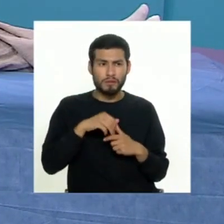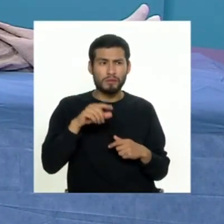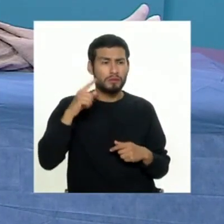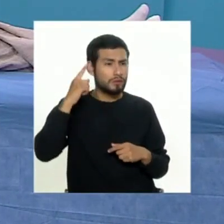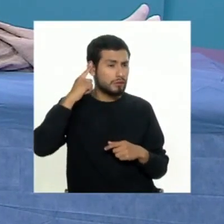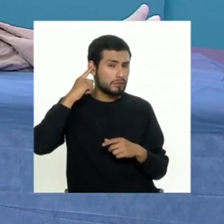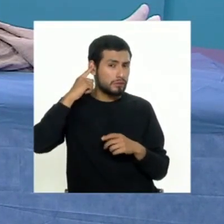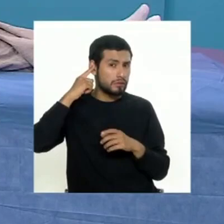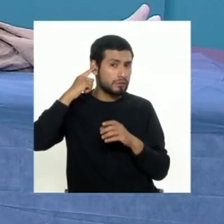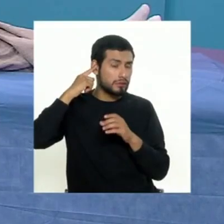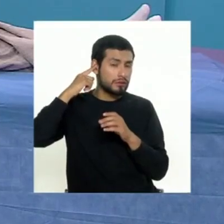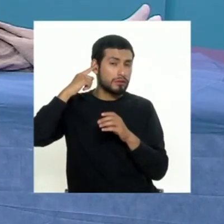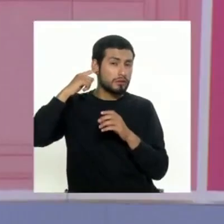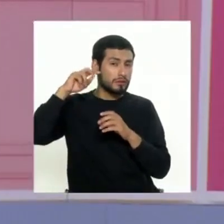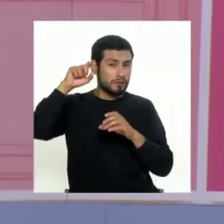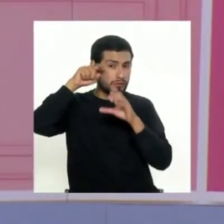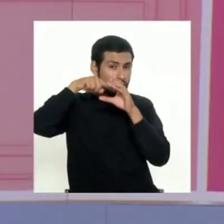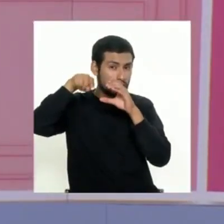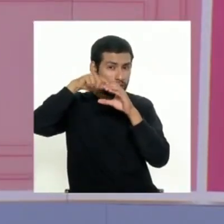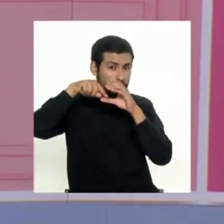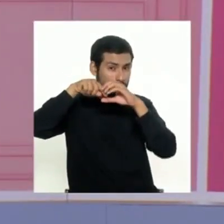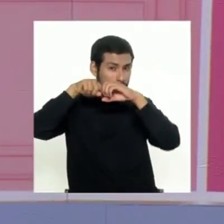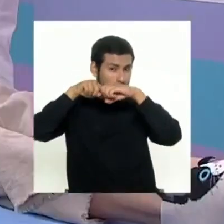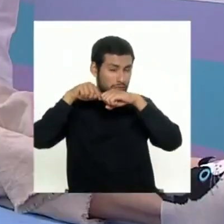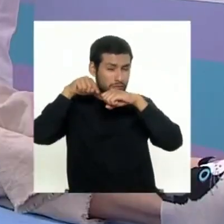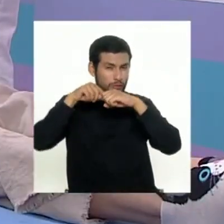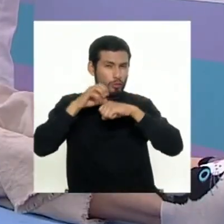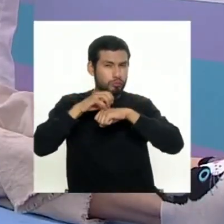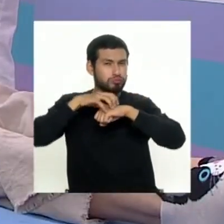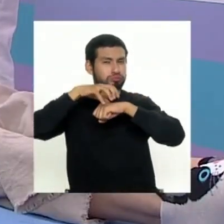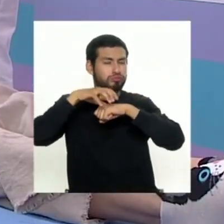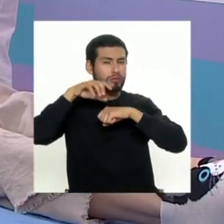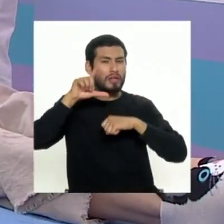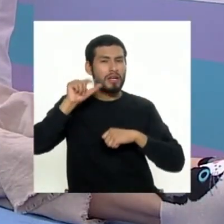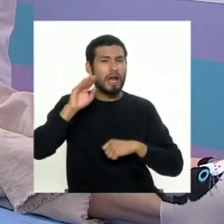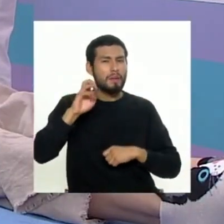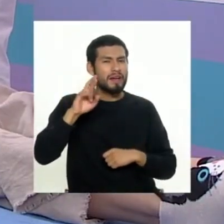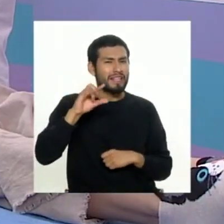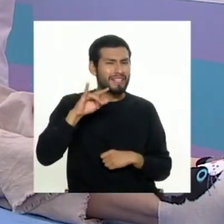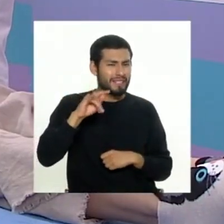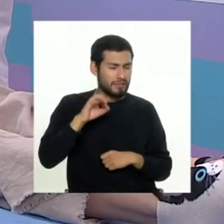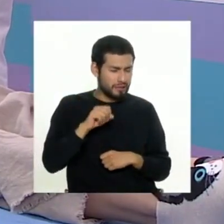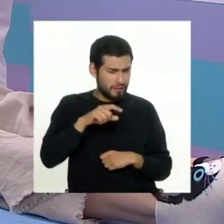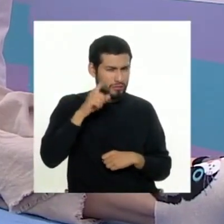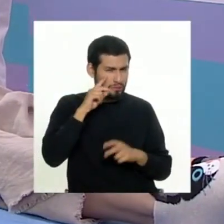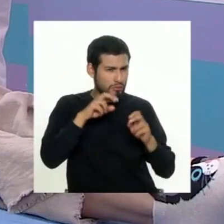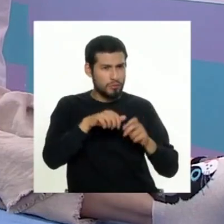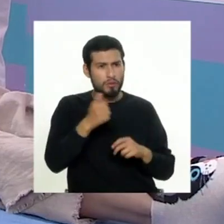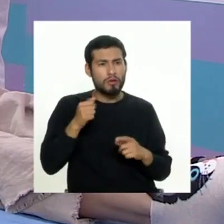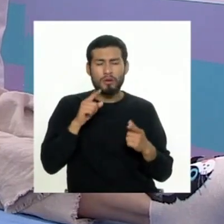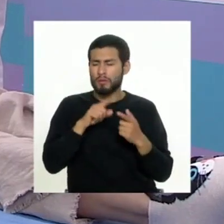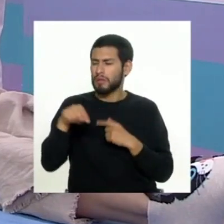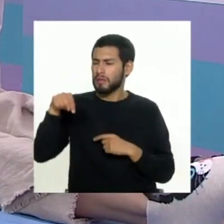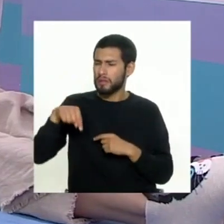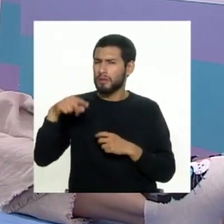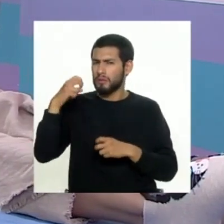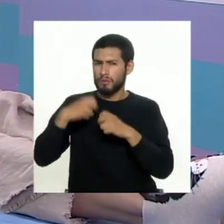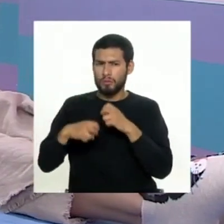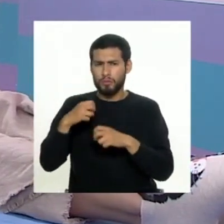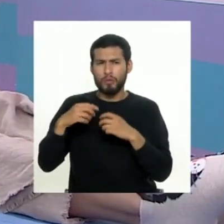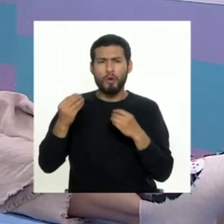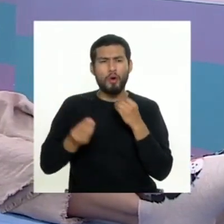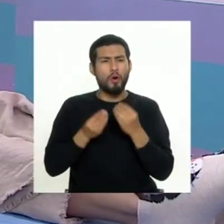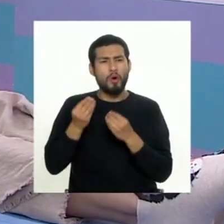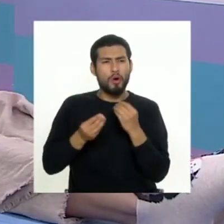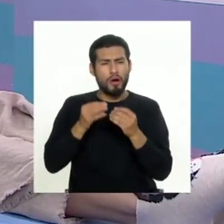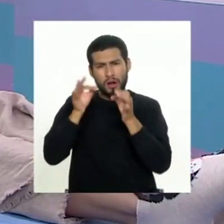laberintitis hay un problema básicamente inflamatorio que yo creo que va en un diagnóstico distinto. Pero claro, acá yo creo que el problema de fondo es cómo